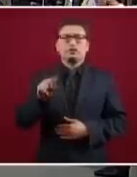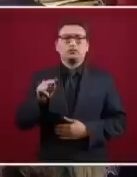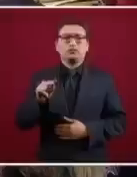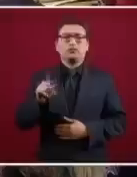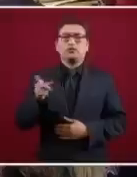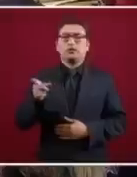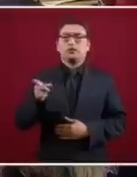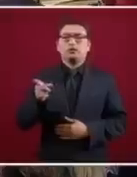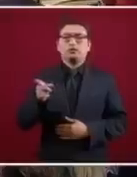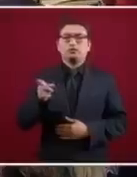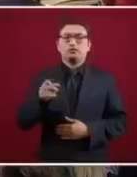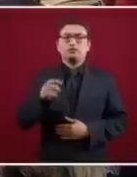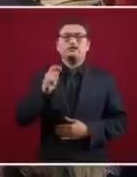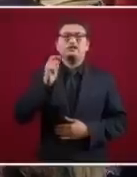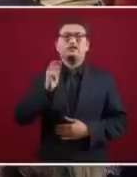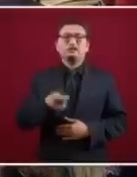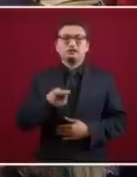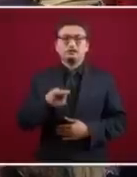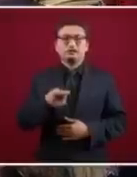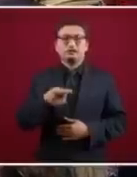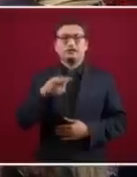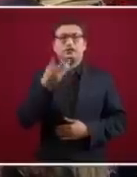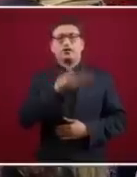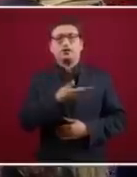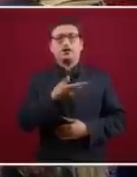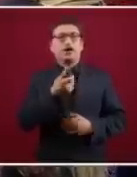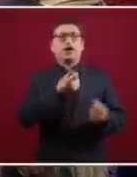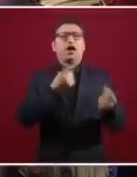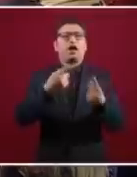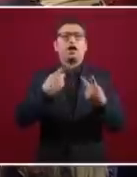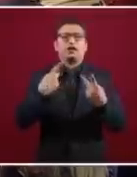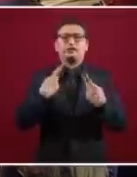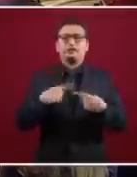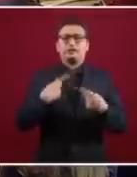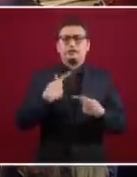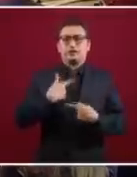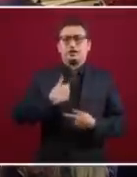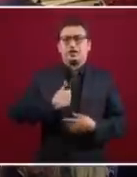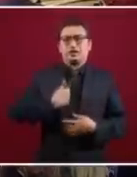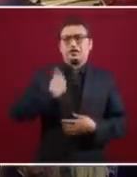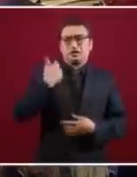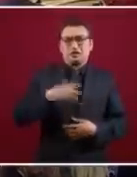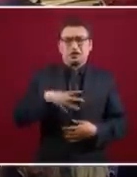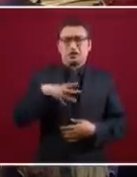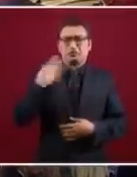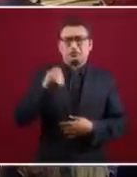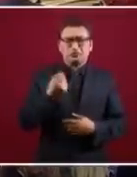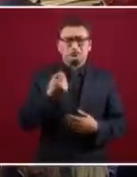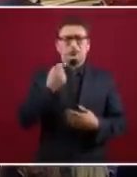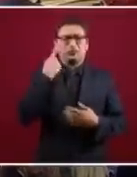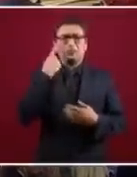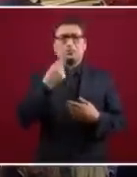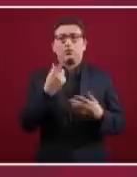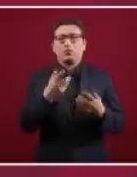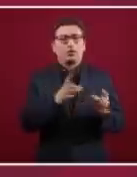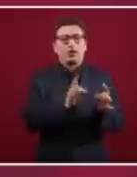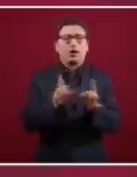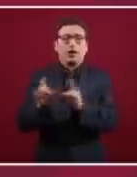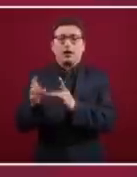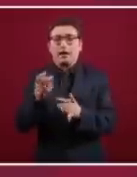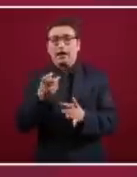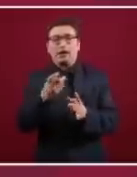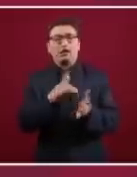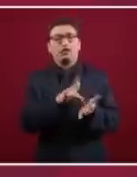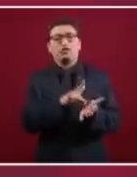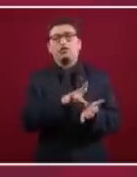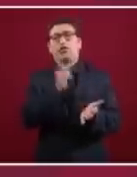es que se aprovechan ciertas circunstancias para